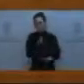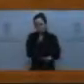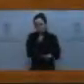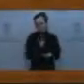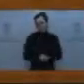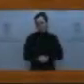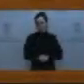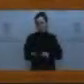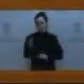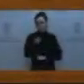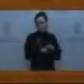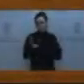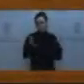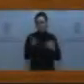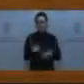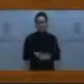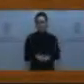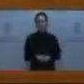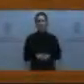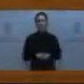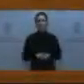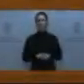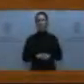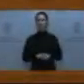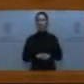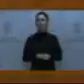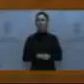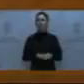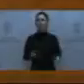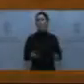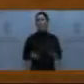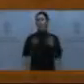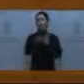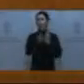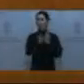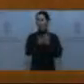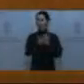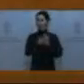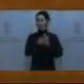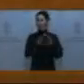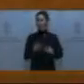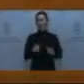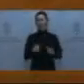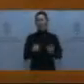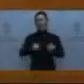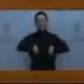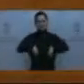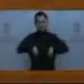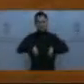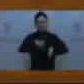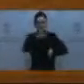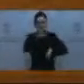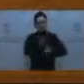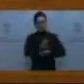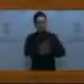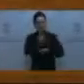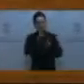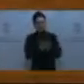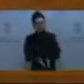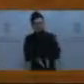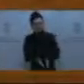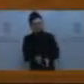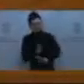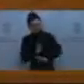problema en ese punto. Y el punto 5, bueno, el punto 5 ya me he echado a temblar, porque el consejero sorpresivamente anunció en esta misma